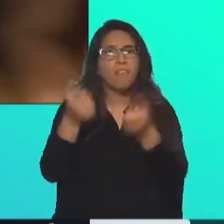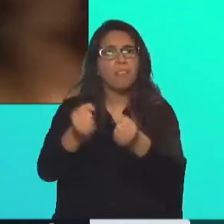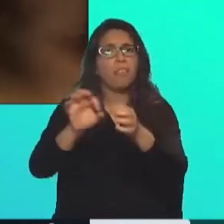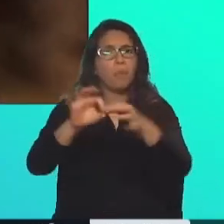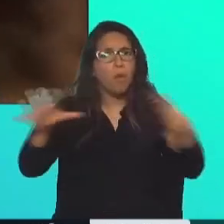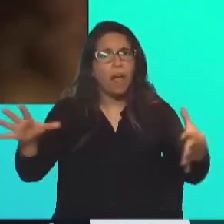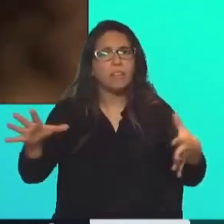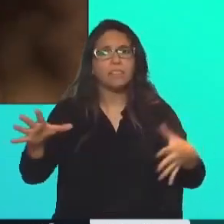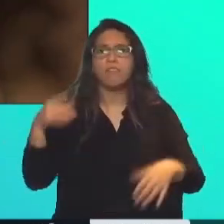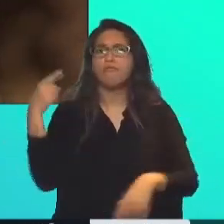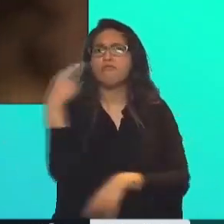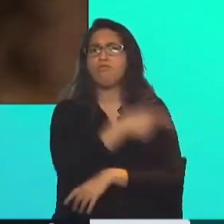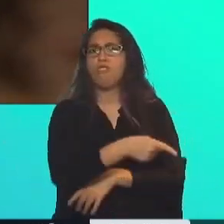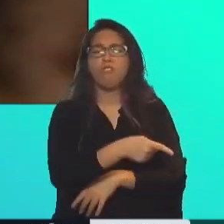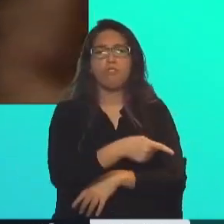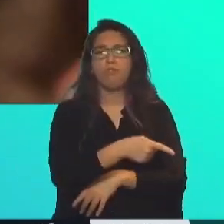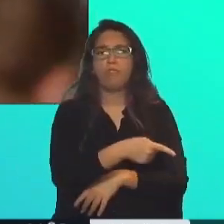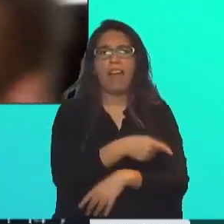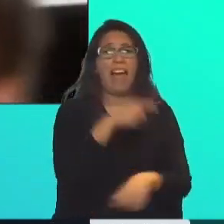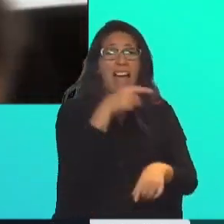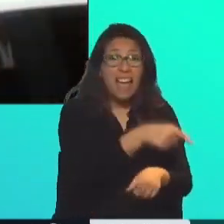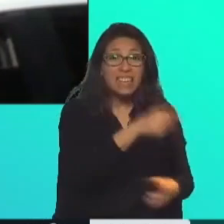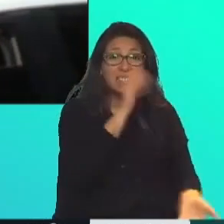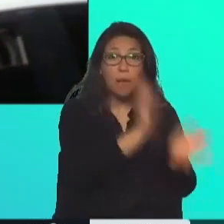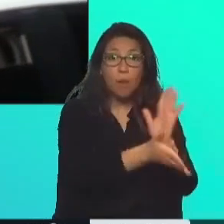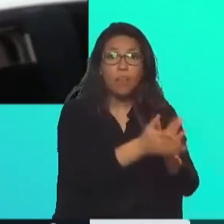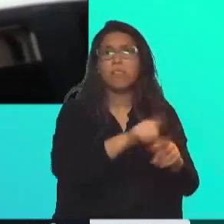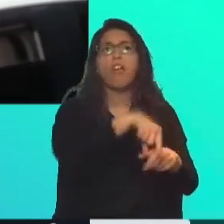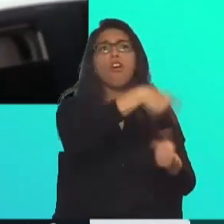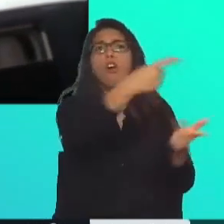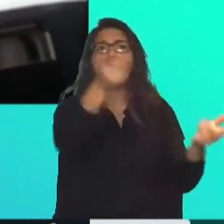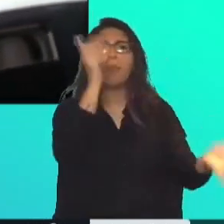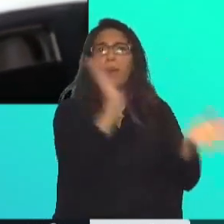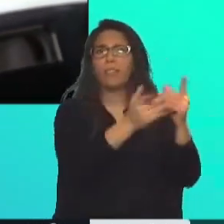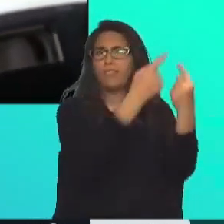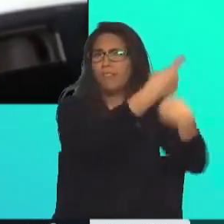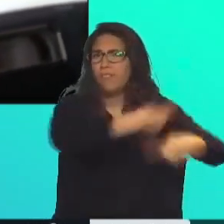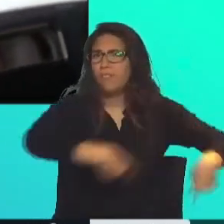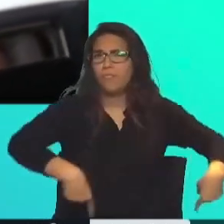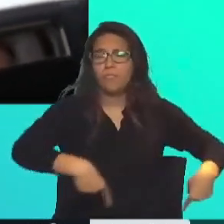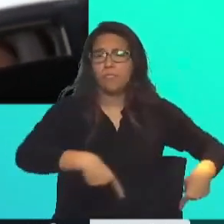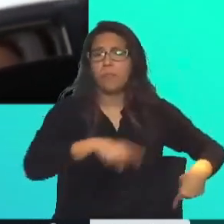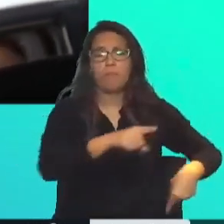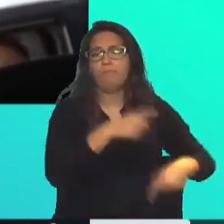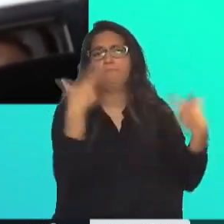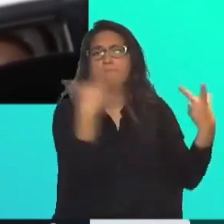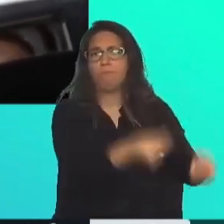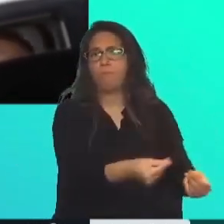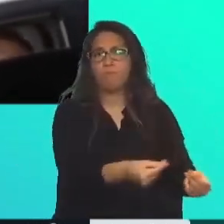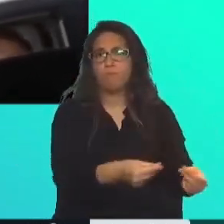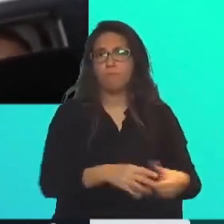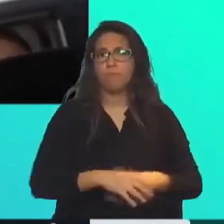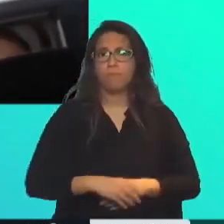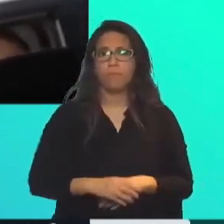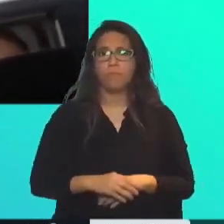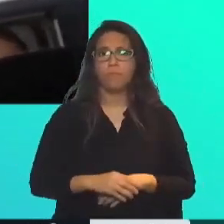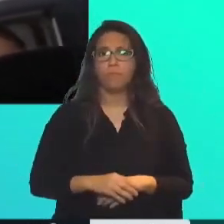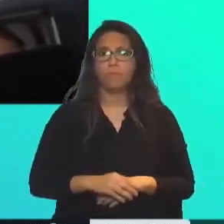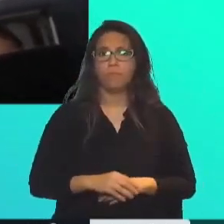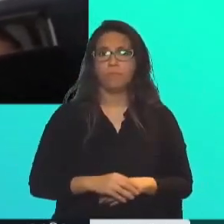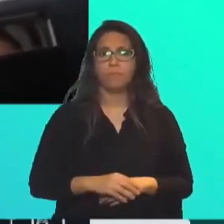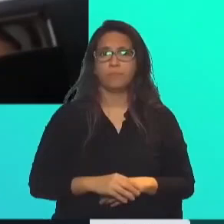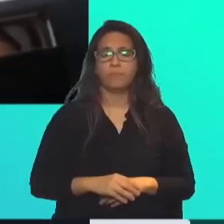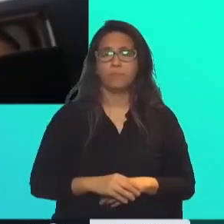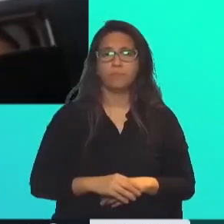en repudio de esta y de cualquier agresión que tenga la violencia y